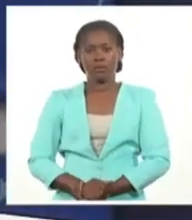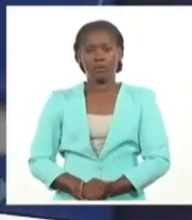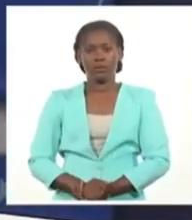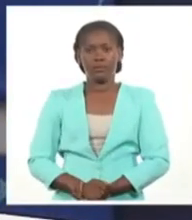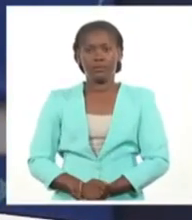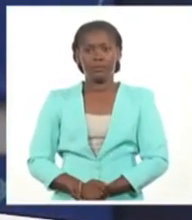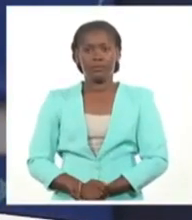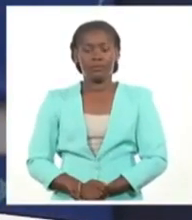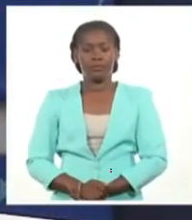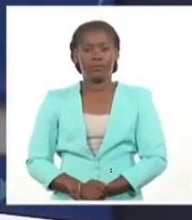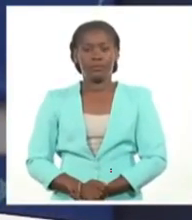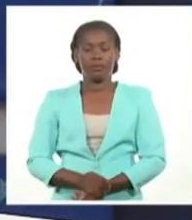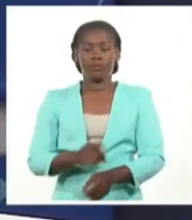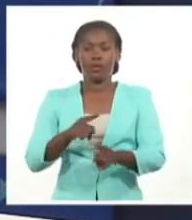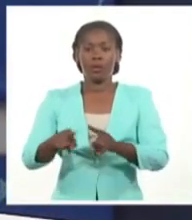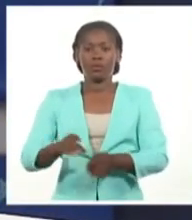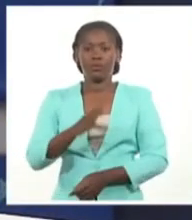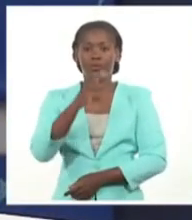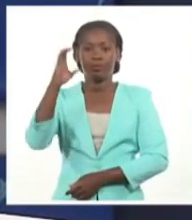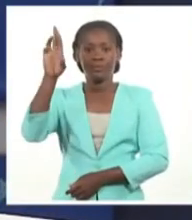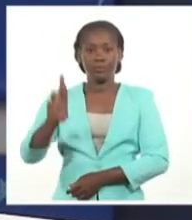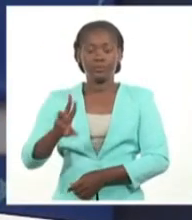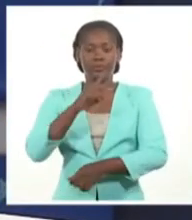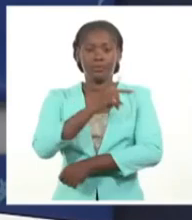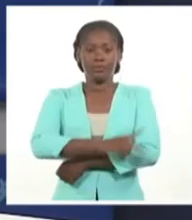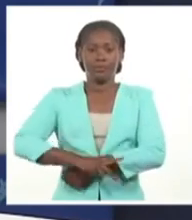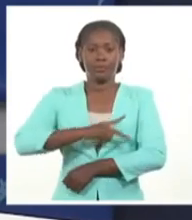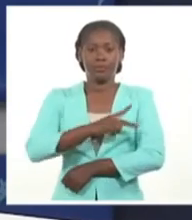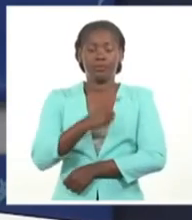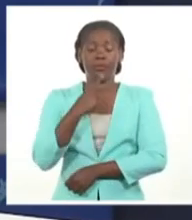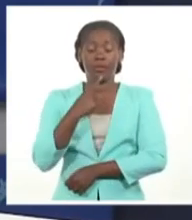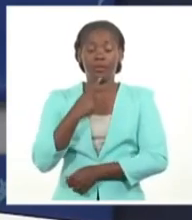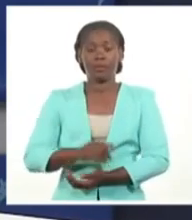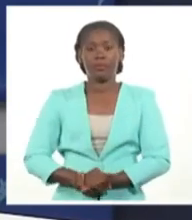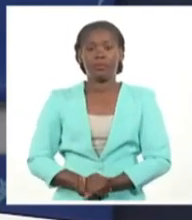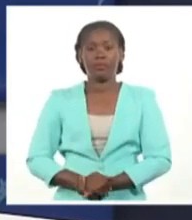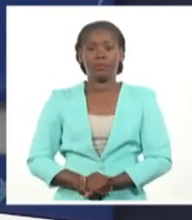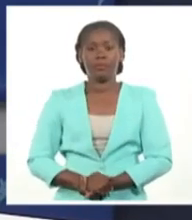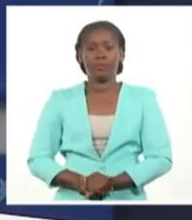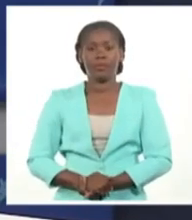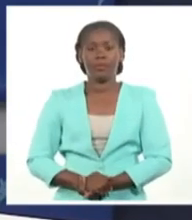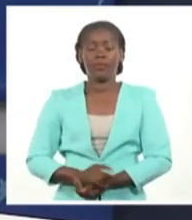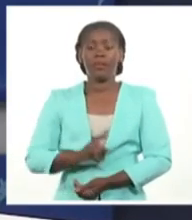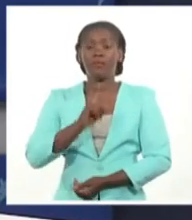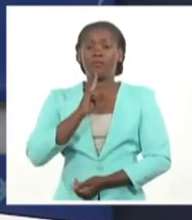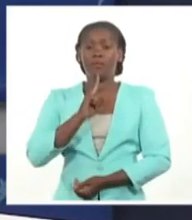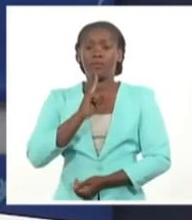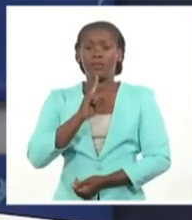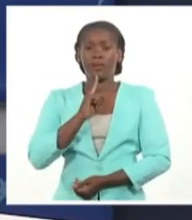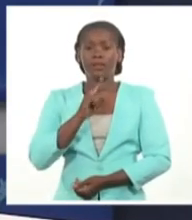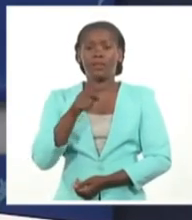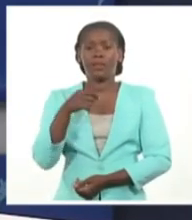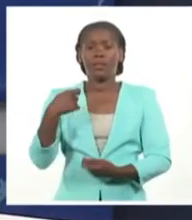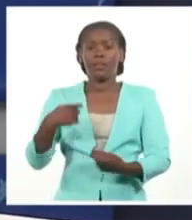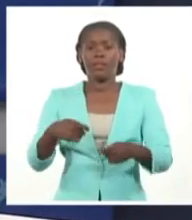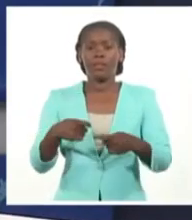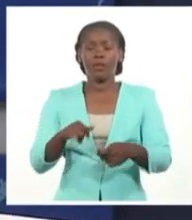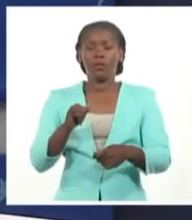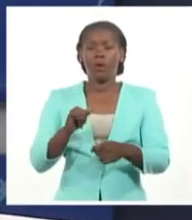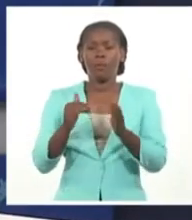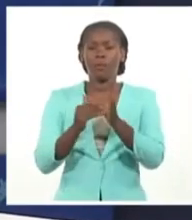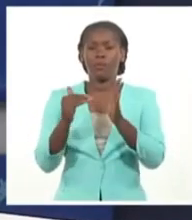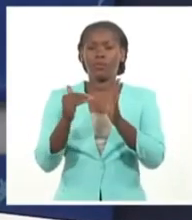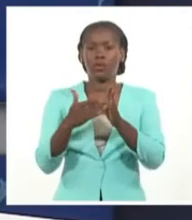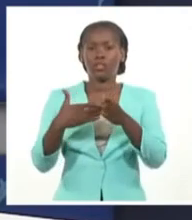Por su parte, el gobierno de Costa Rica reiteró este viernes su pretensión de recortar un presupuesto de 192 millones de dólares